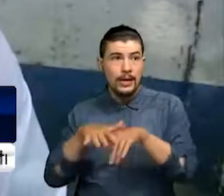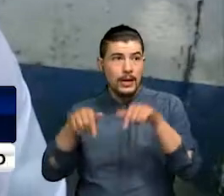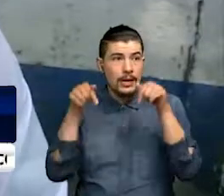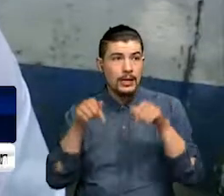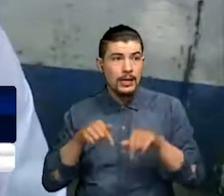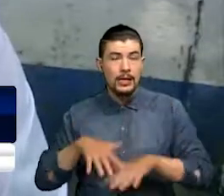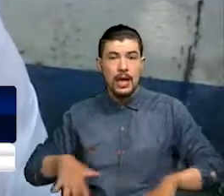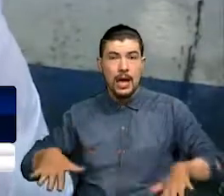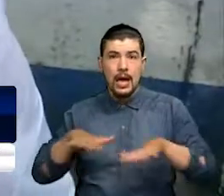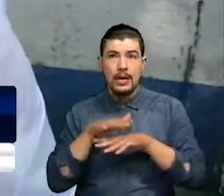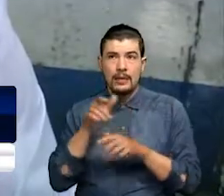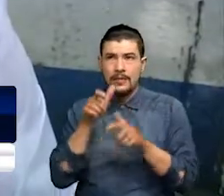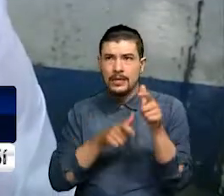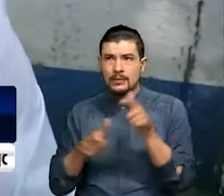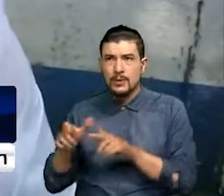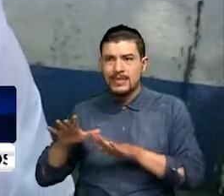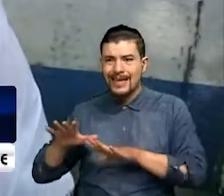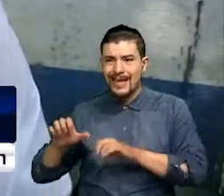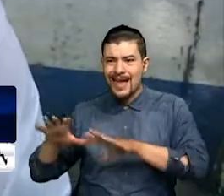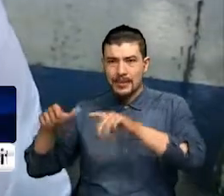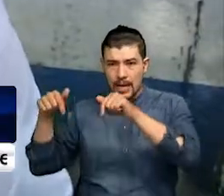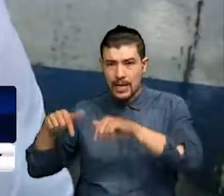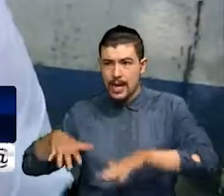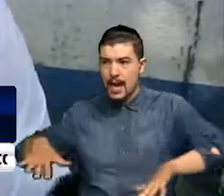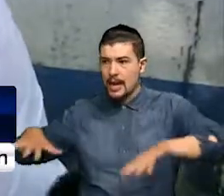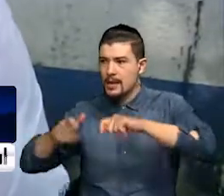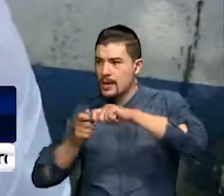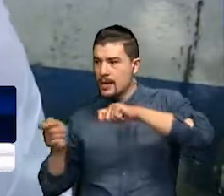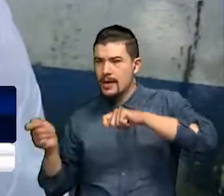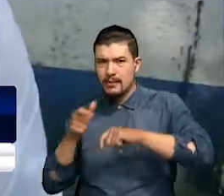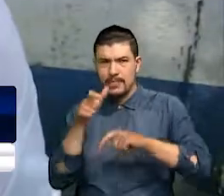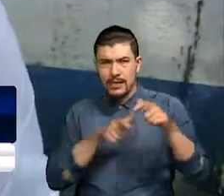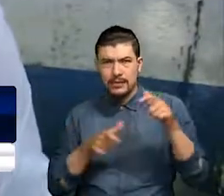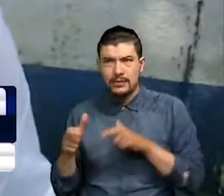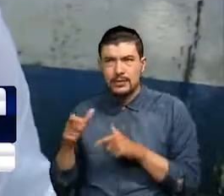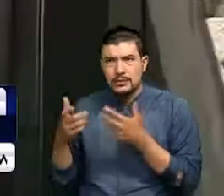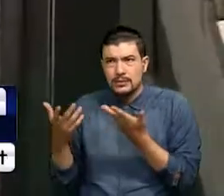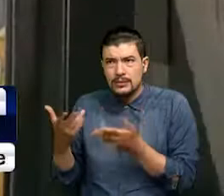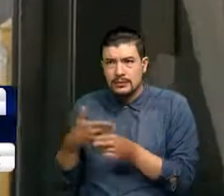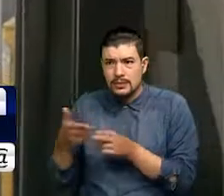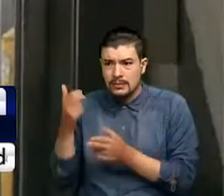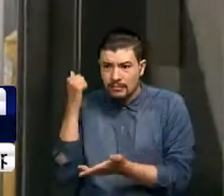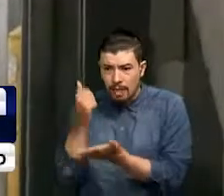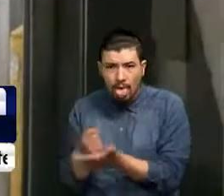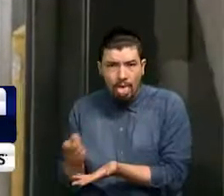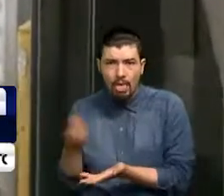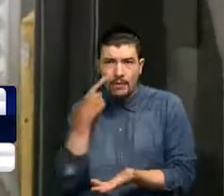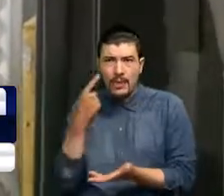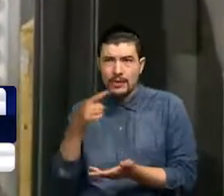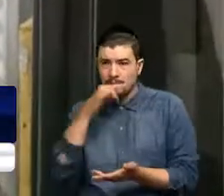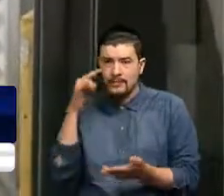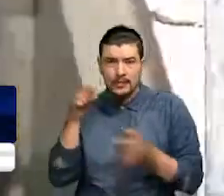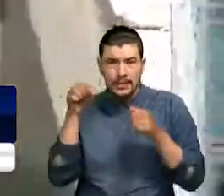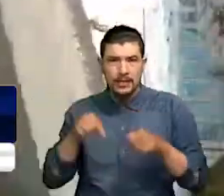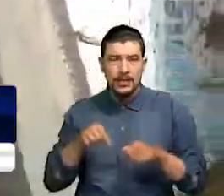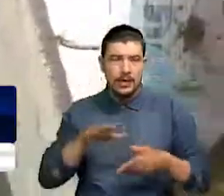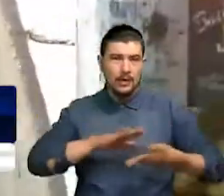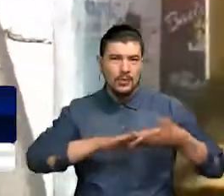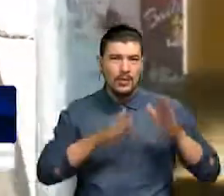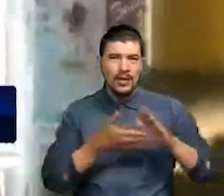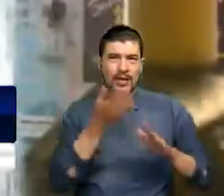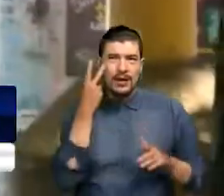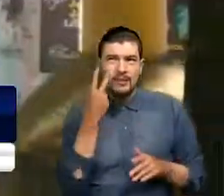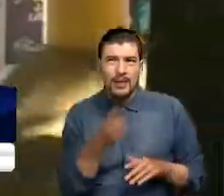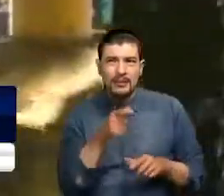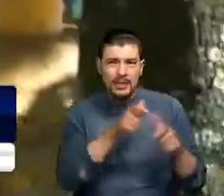zona de personas con cáncer entonces o sea que los acabamos de matar los habitantes del sector describe en lo que con